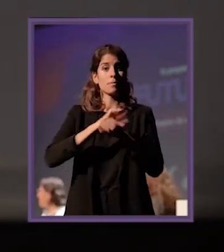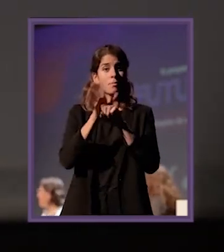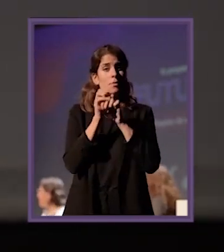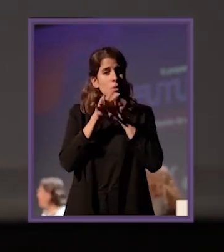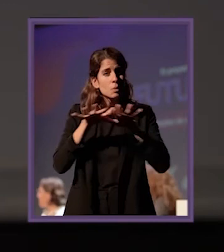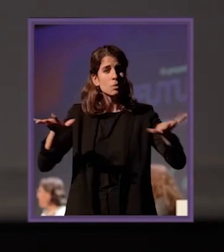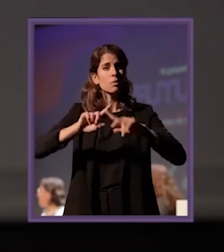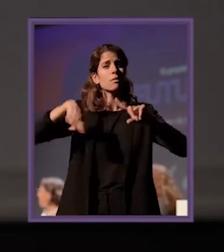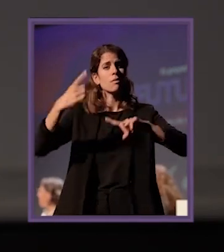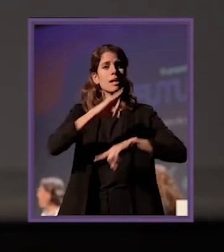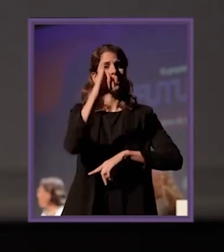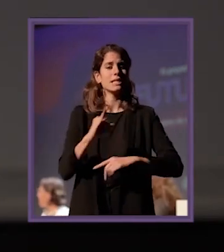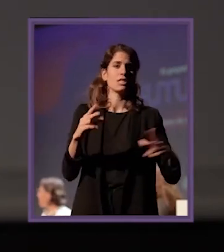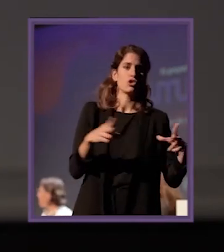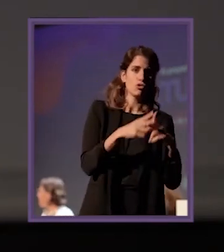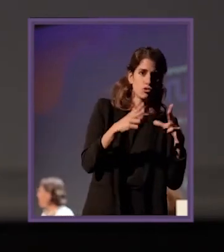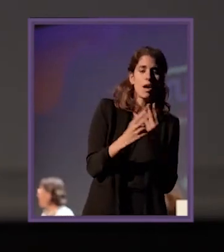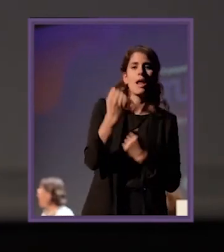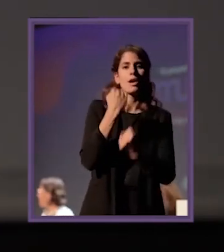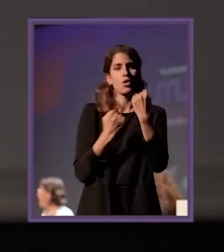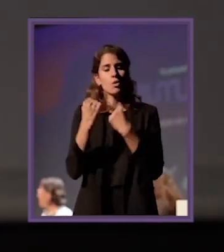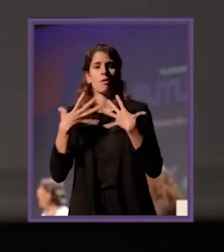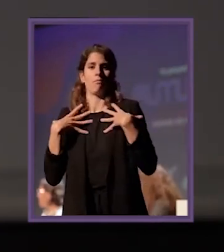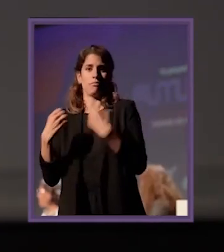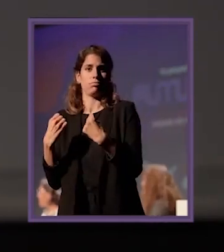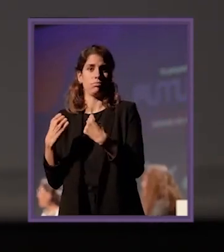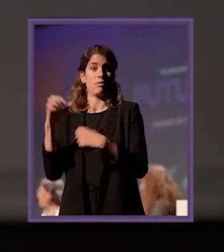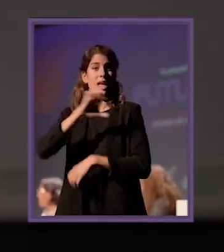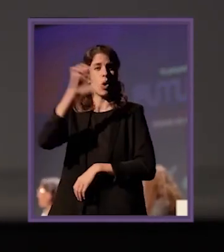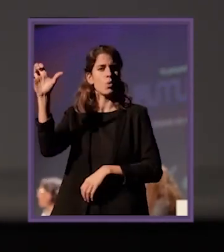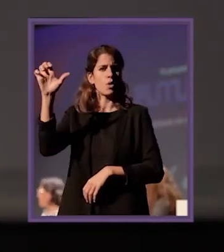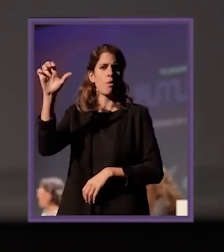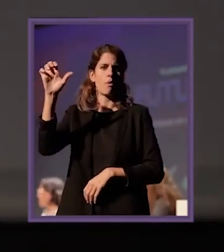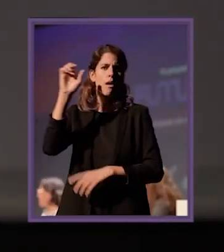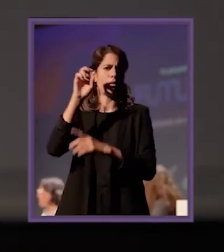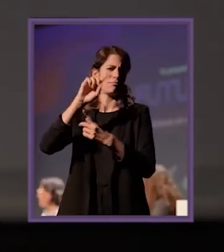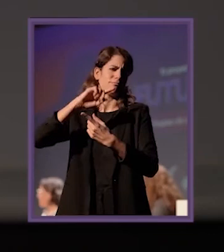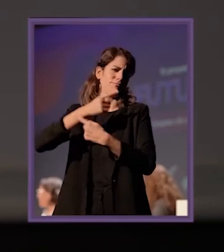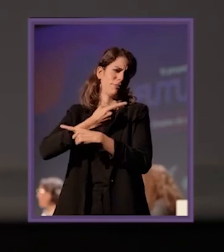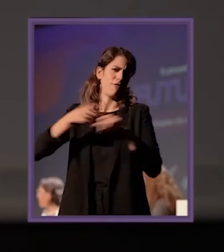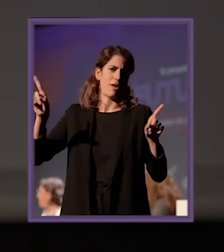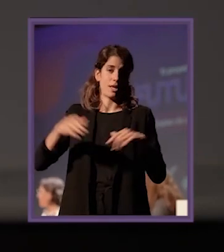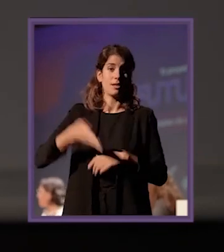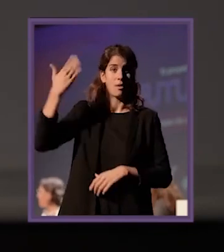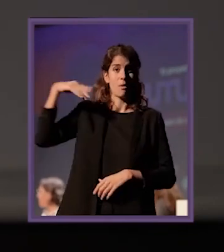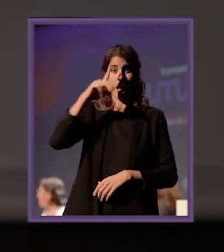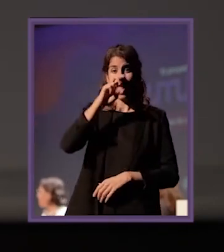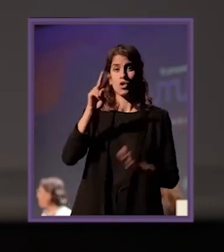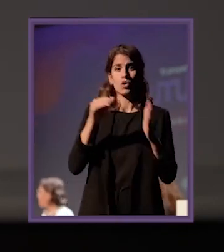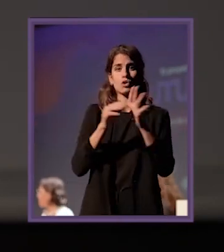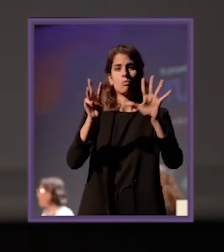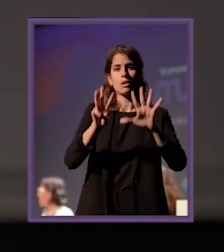crisis social y una crisis económica, de una manera muy distinta a la que abordó la crisis financiera de